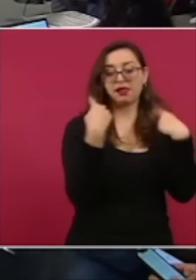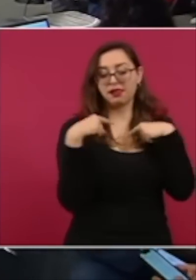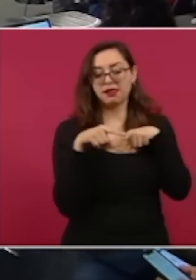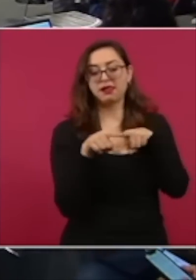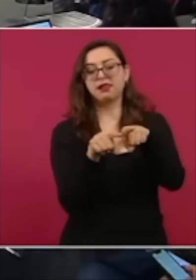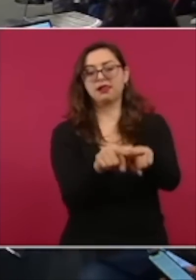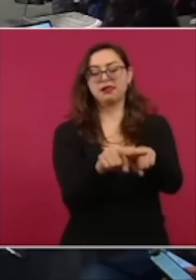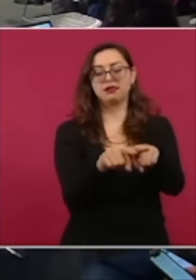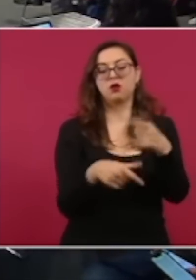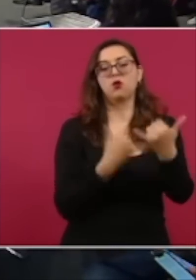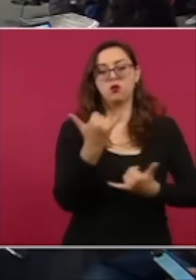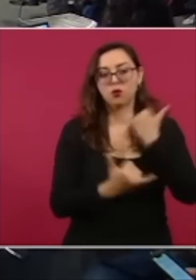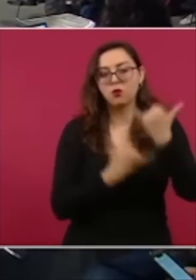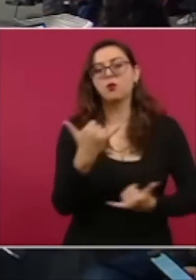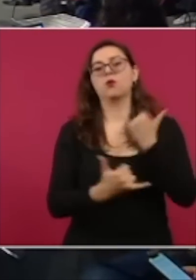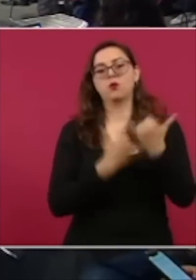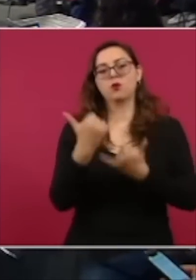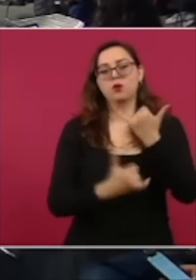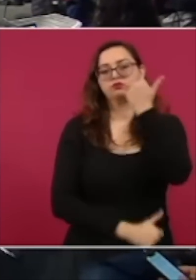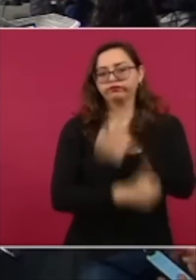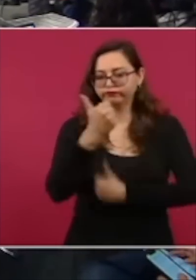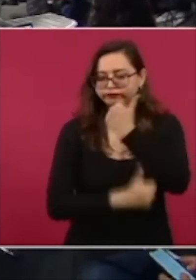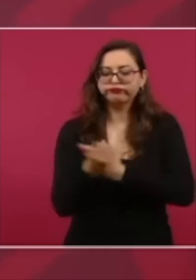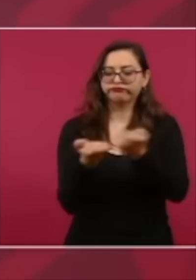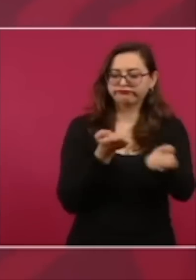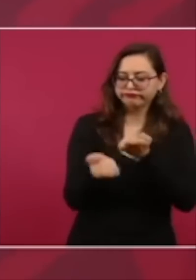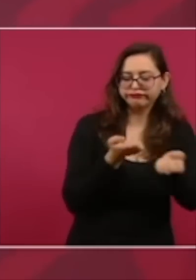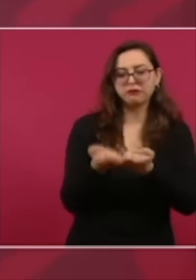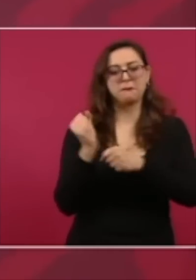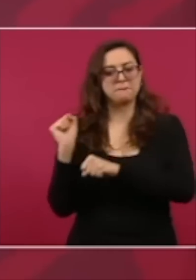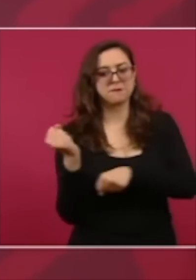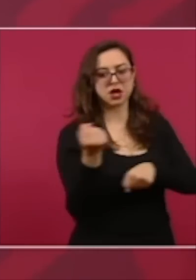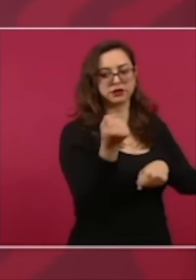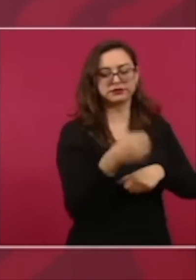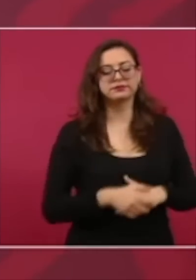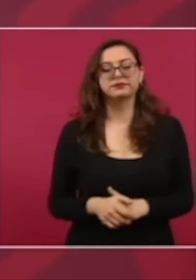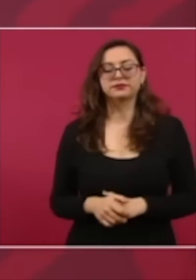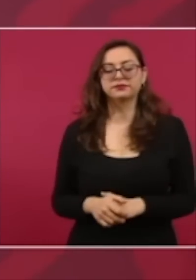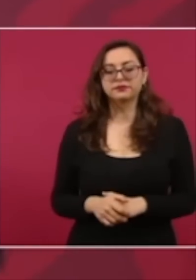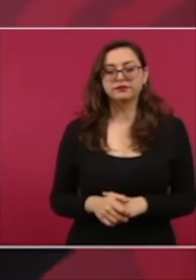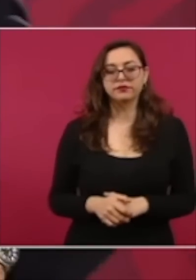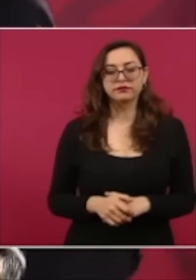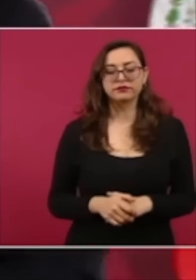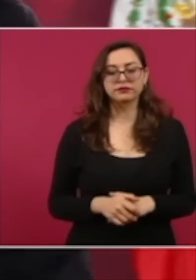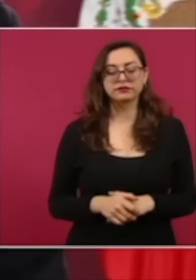tiempo están entrenando béisbol. Si